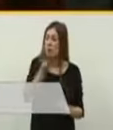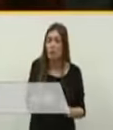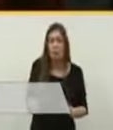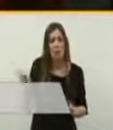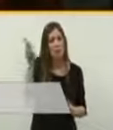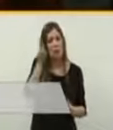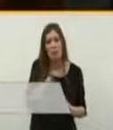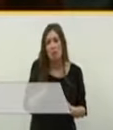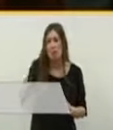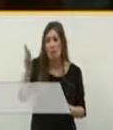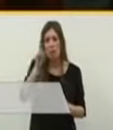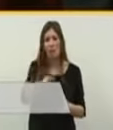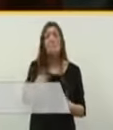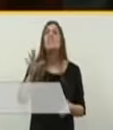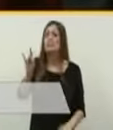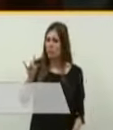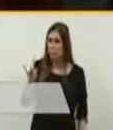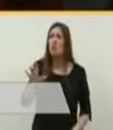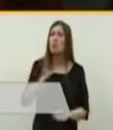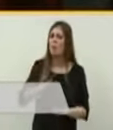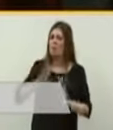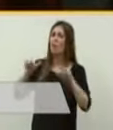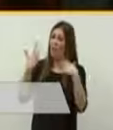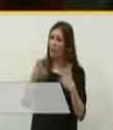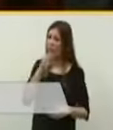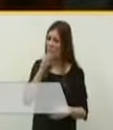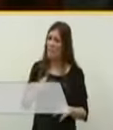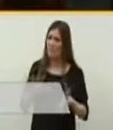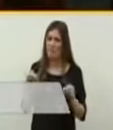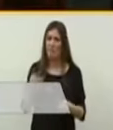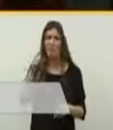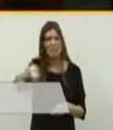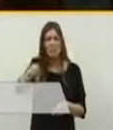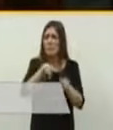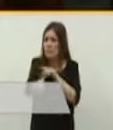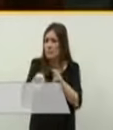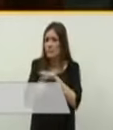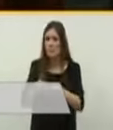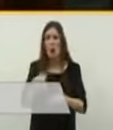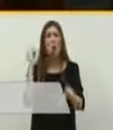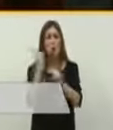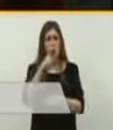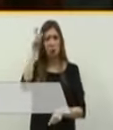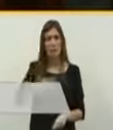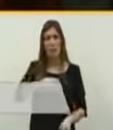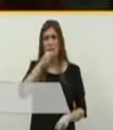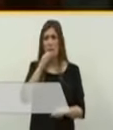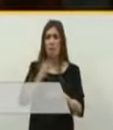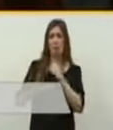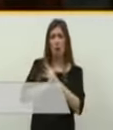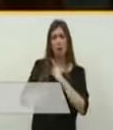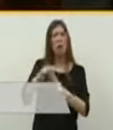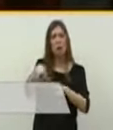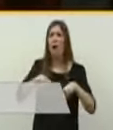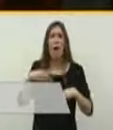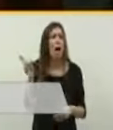esa increpación... Sí, déjenme acabar. Esa increpación con la que tiene la palabra, eso no es asumible. Les